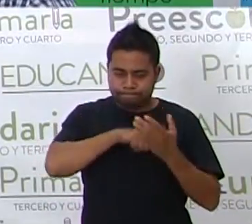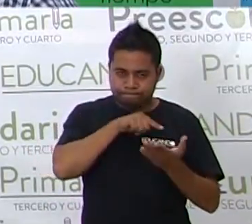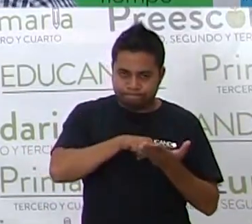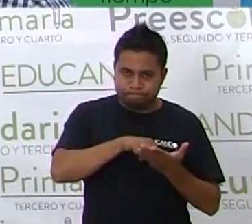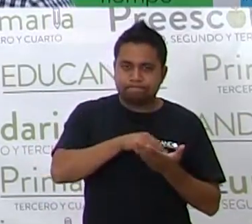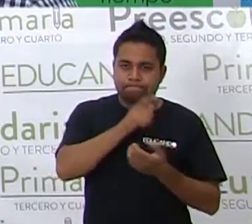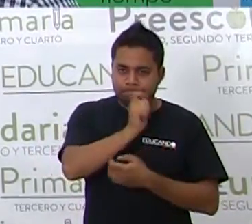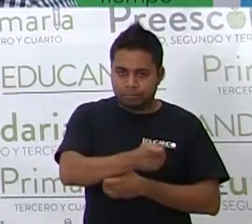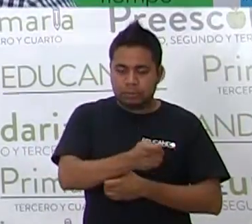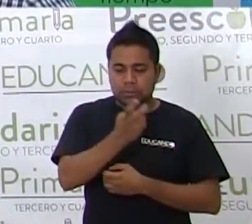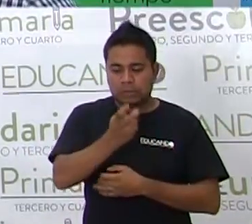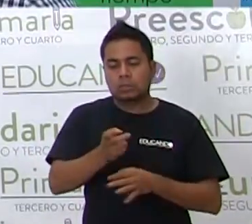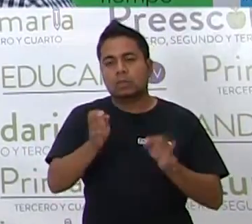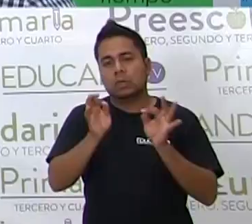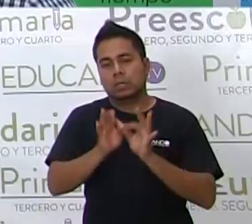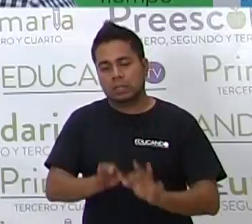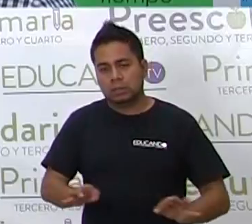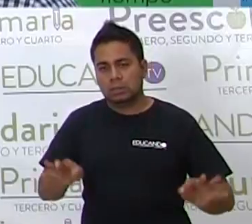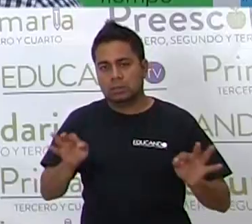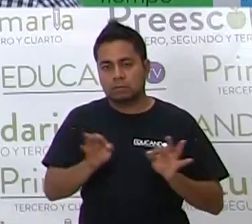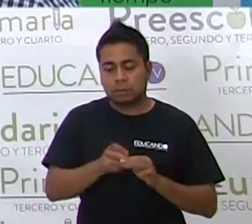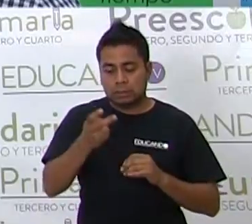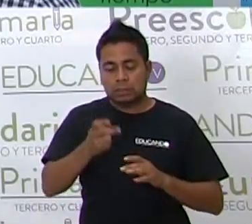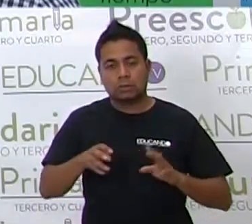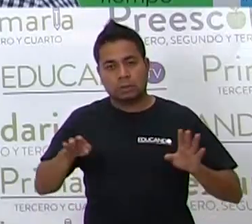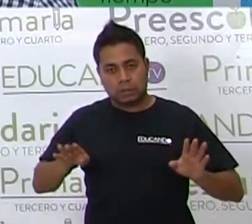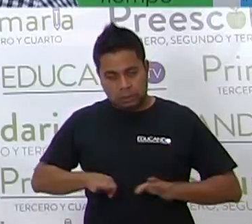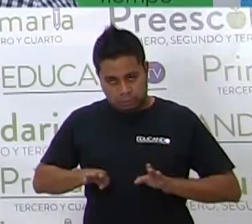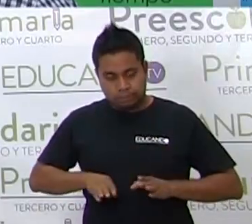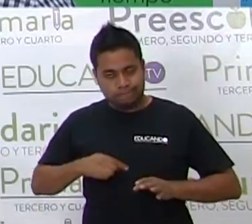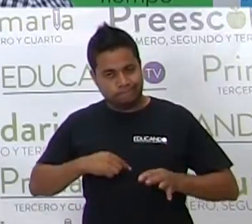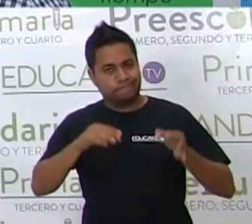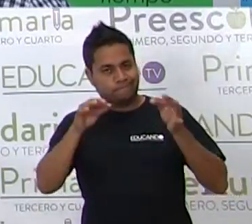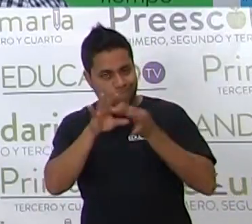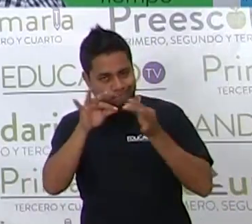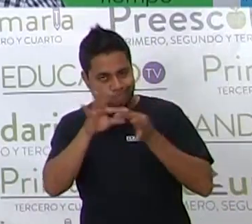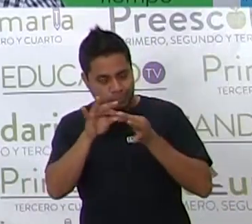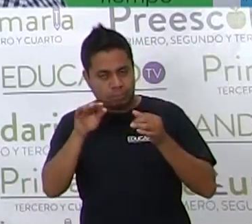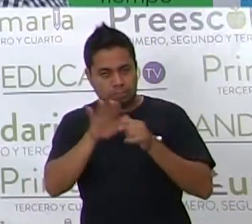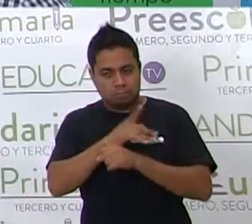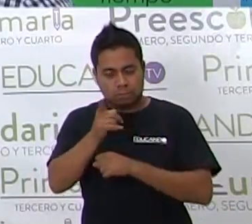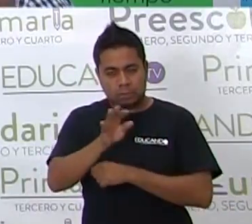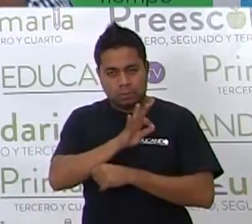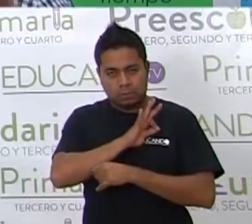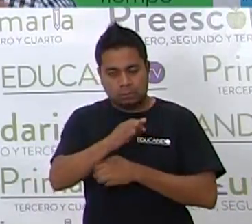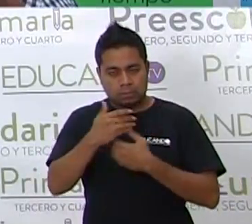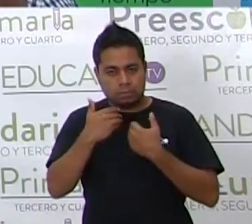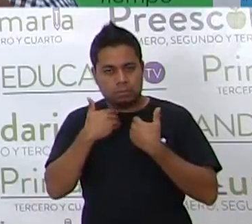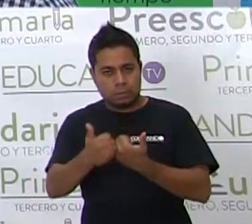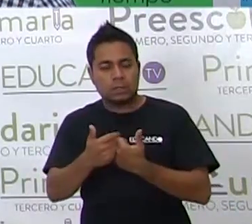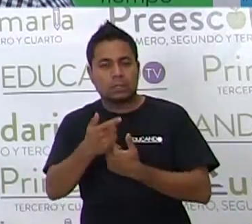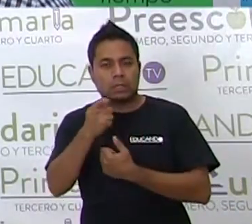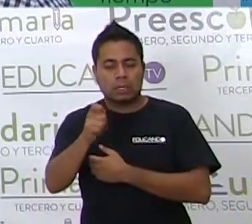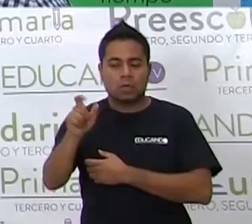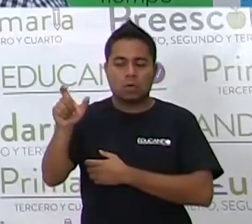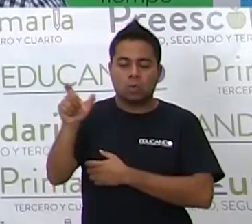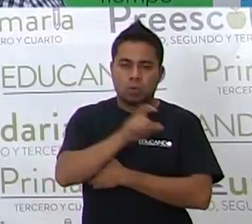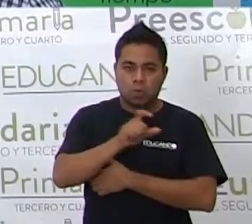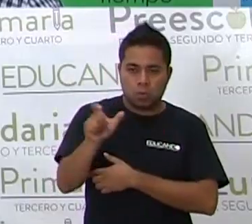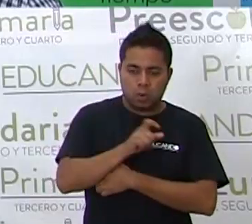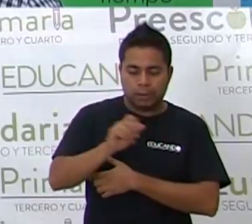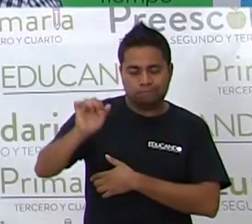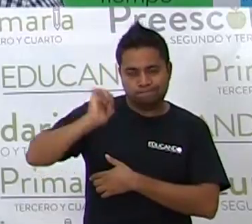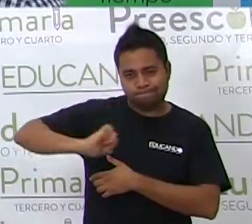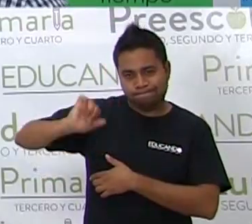tiempo. Fundamental estas características porque nos van a dar a entender en qué momento de la historia nos